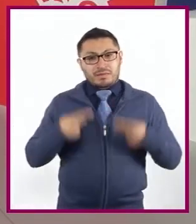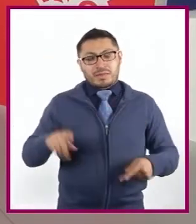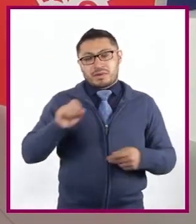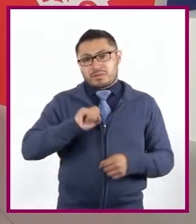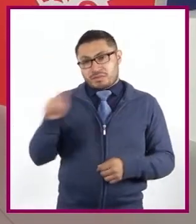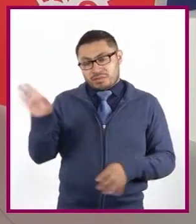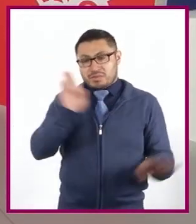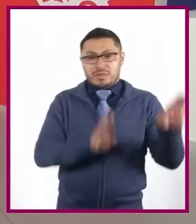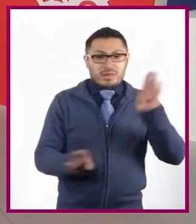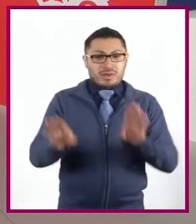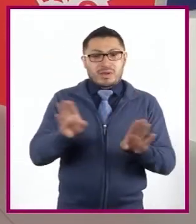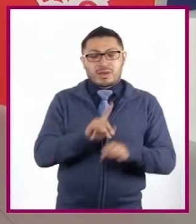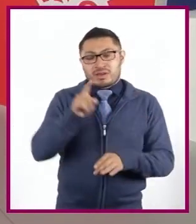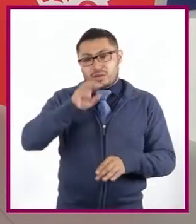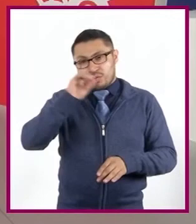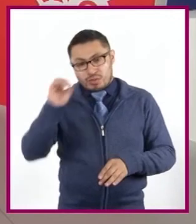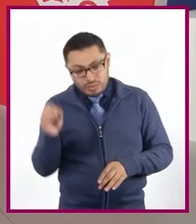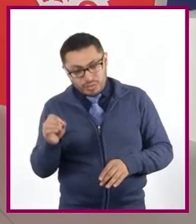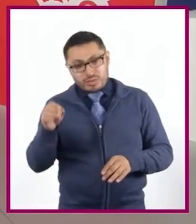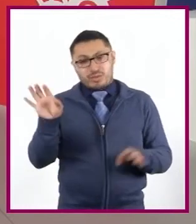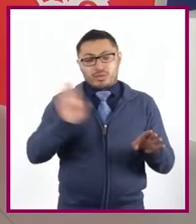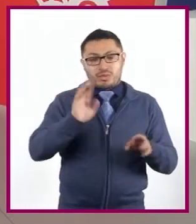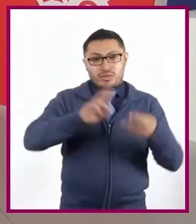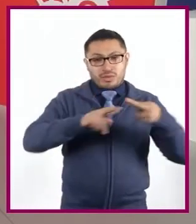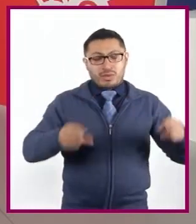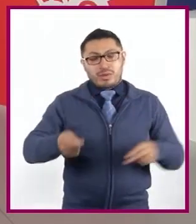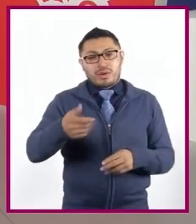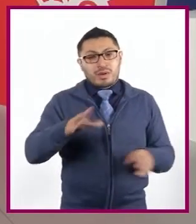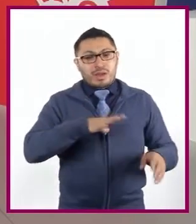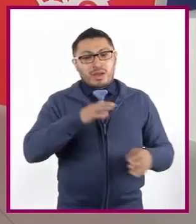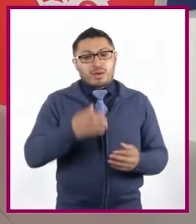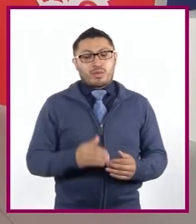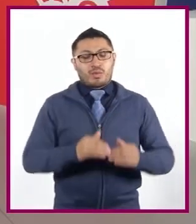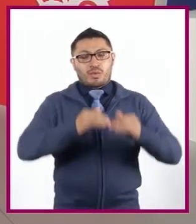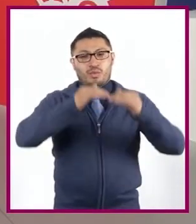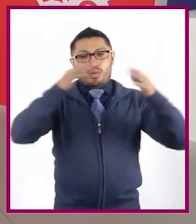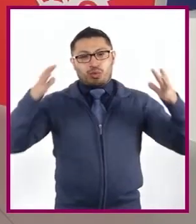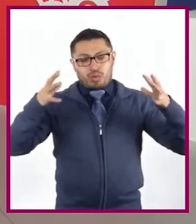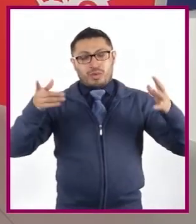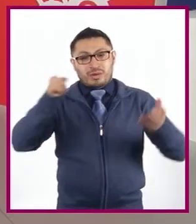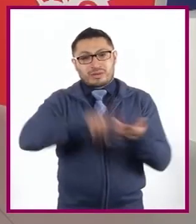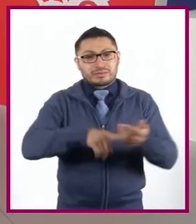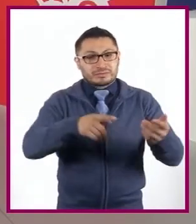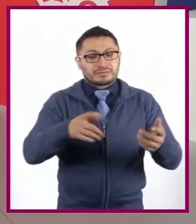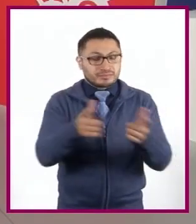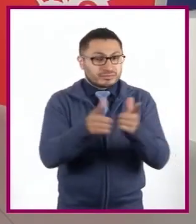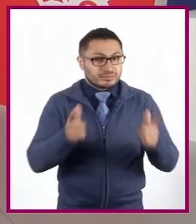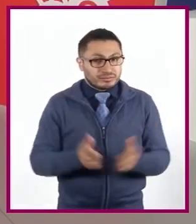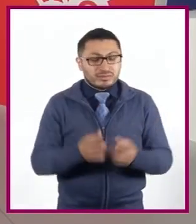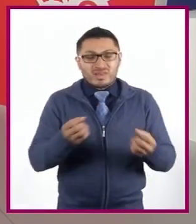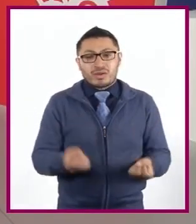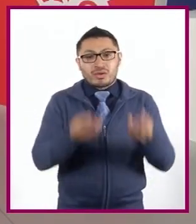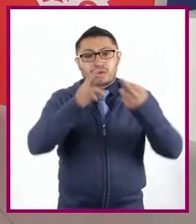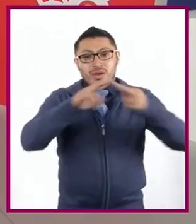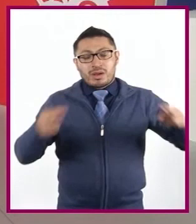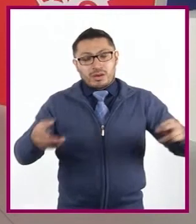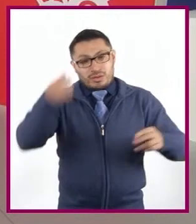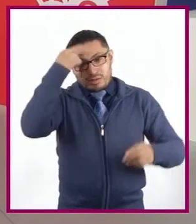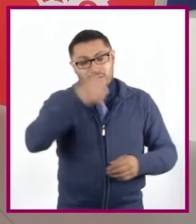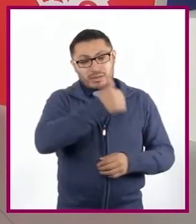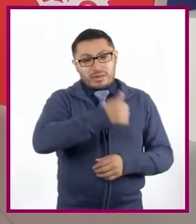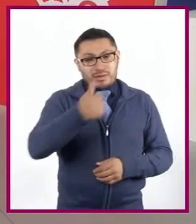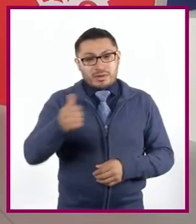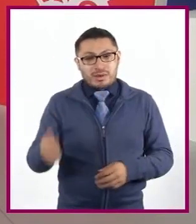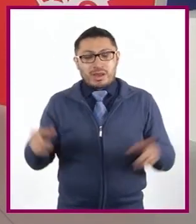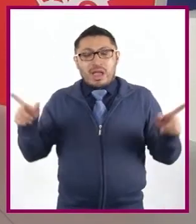los recursos son limitados, hay un aumento en los integrantes de una población. La cantidad del recurso disponible para cada